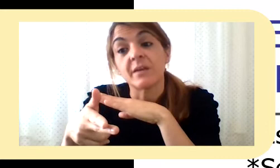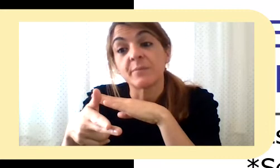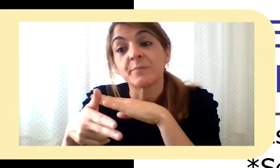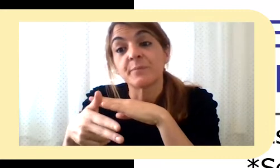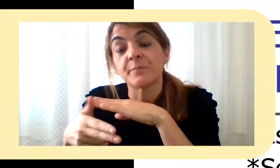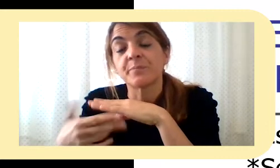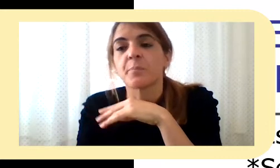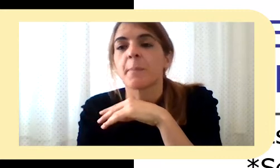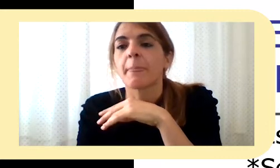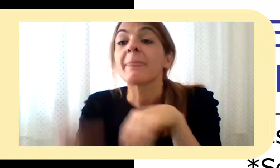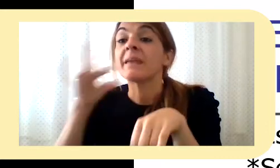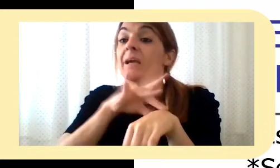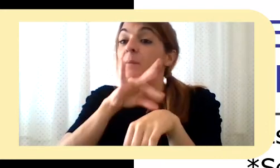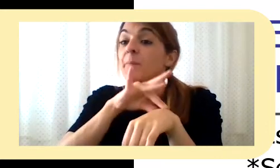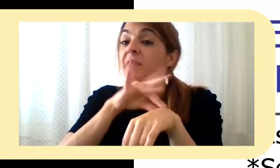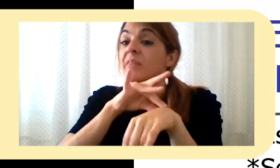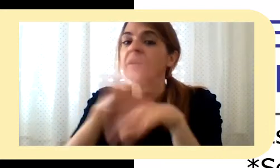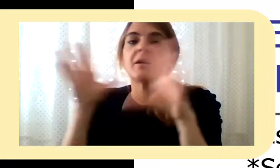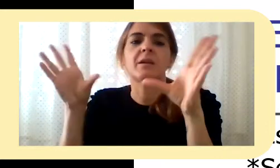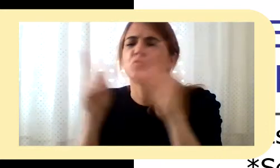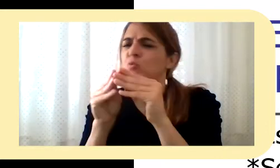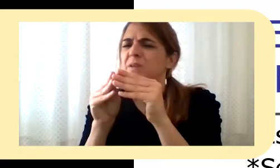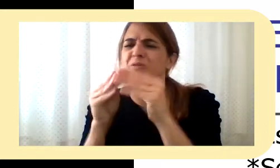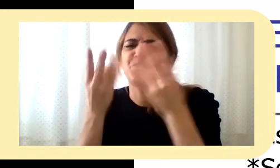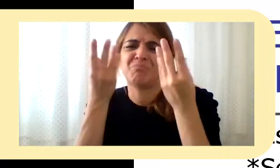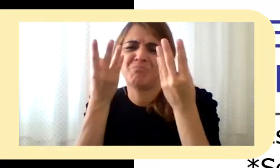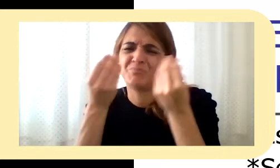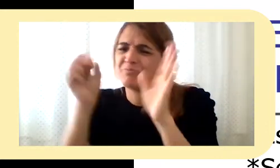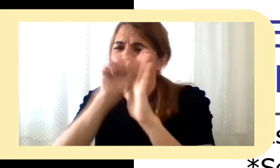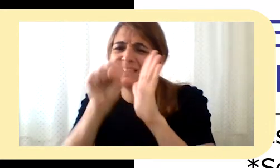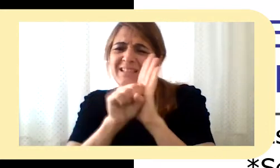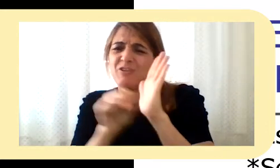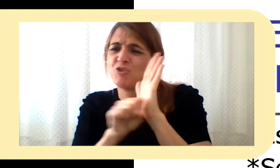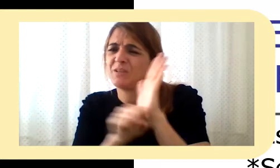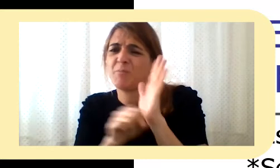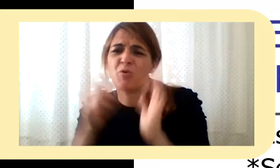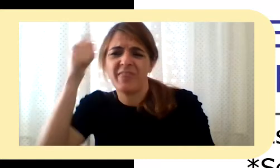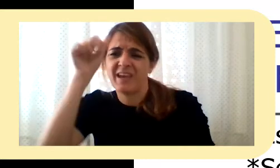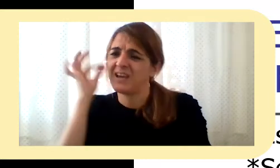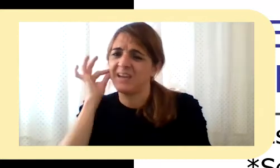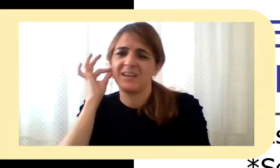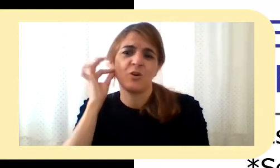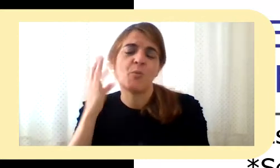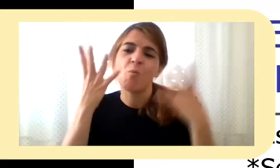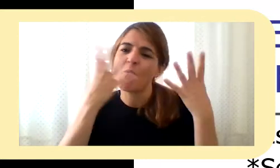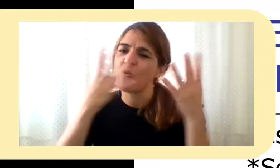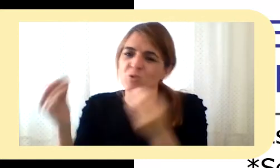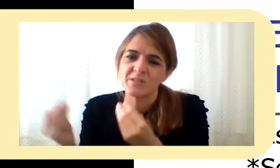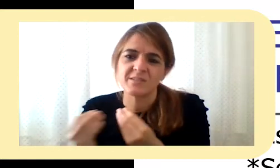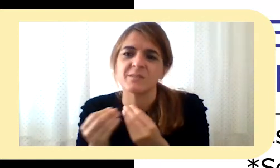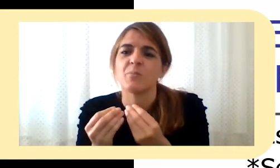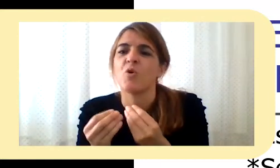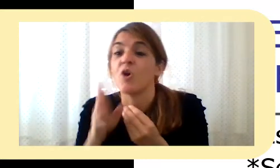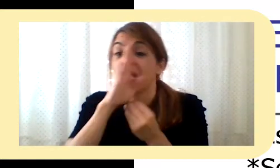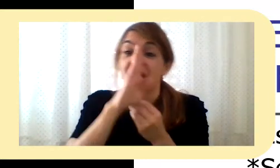Entonces, en medicina, resumiendo mucho, hay muchos estereotipos de género que nos sesgan, desde los clásicos, que ahora explicaré,